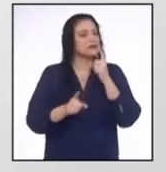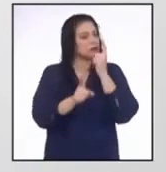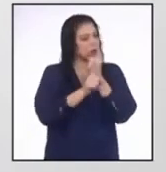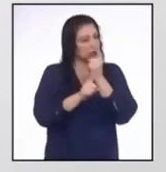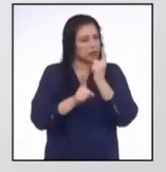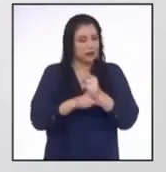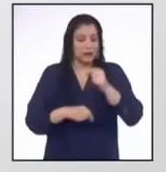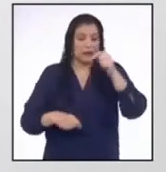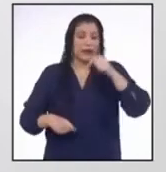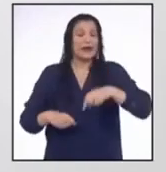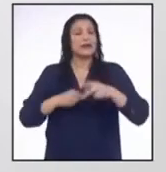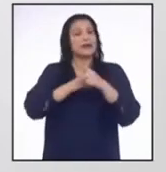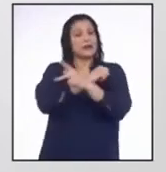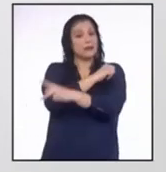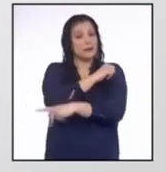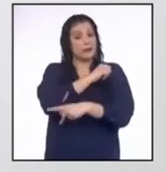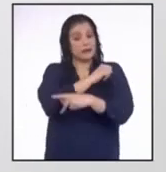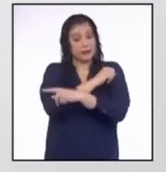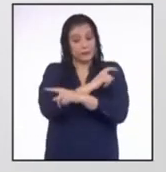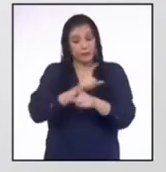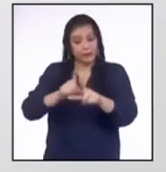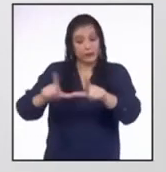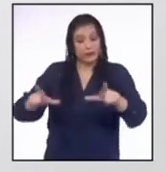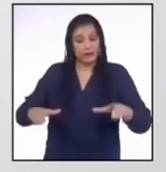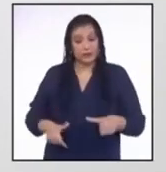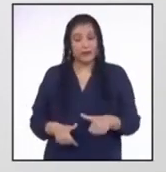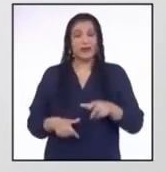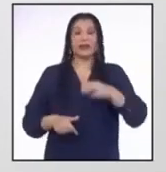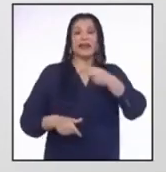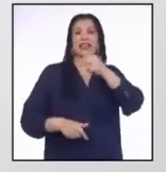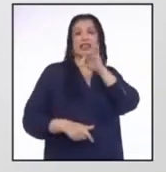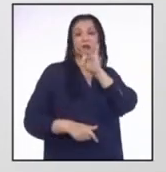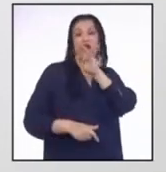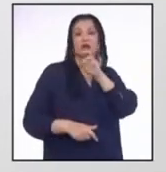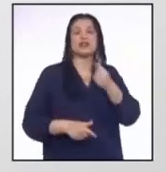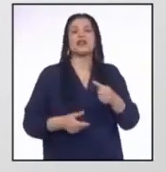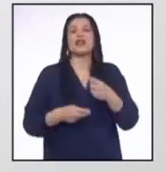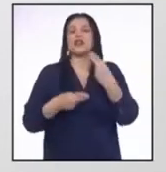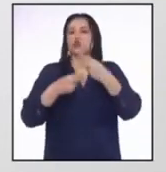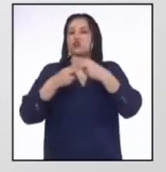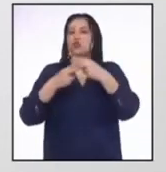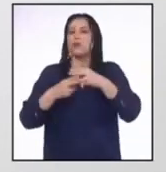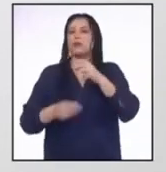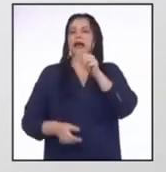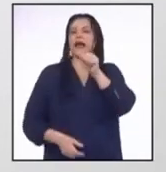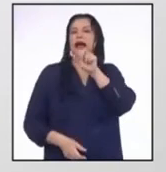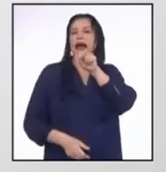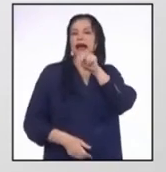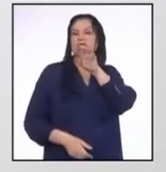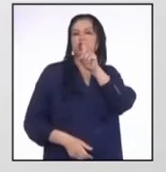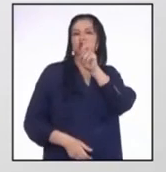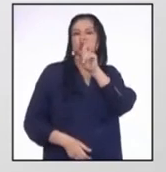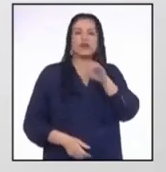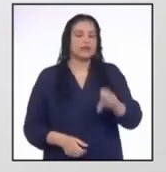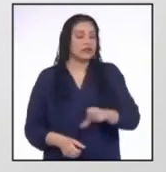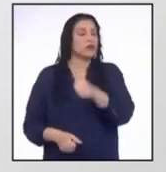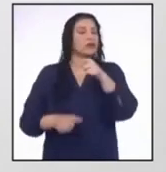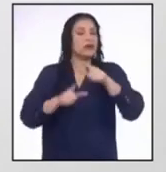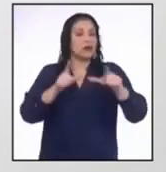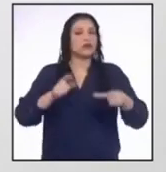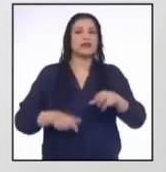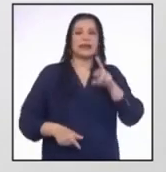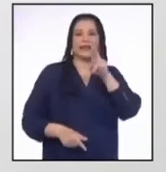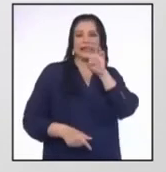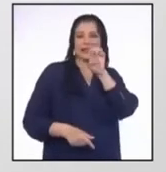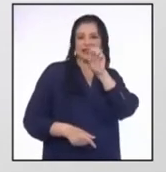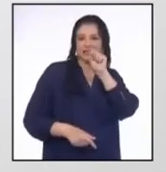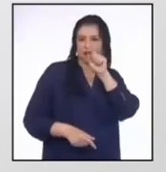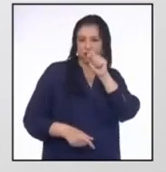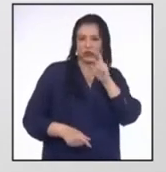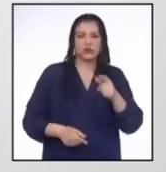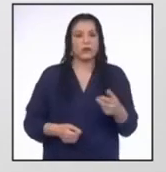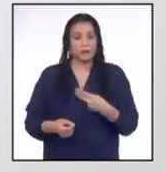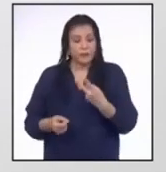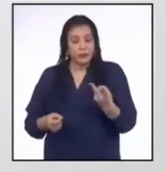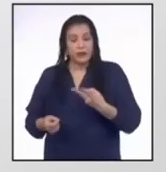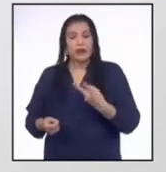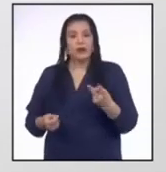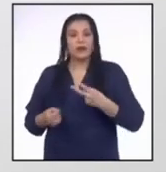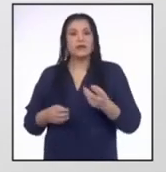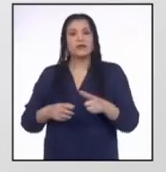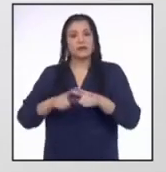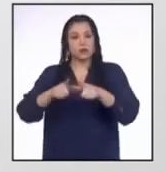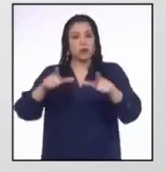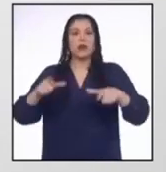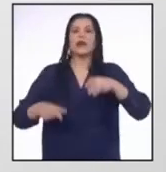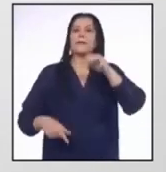nuestro país, la central hidroeléctrica Antunes de Mayolo, junto con la central hidroeléctrica de Restitución, forman el